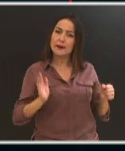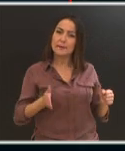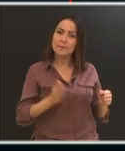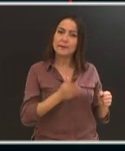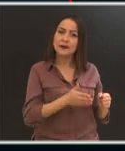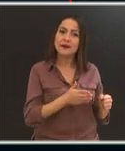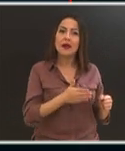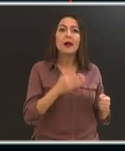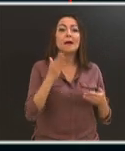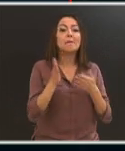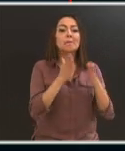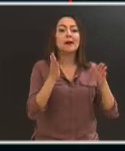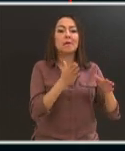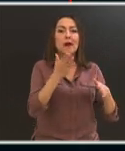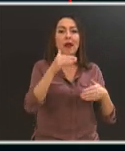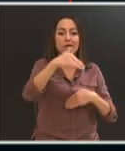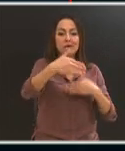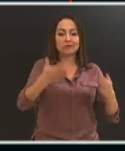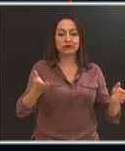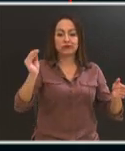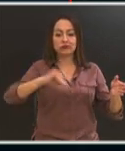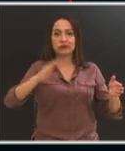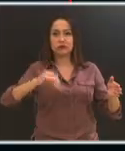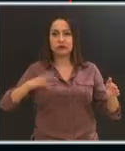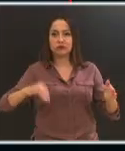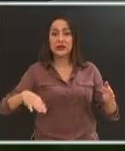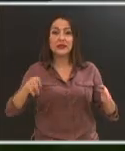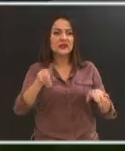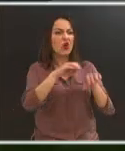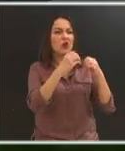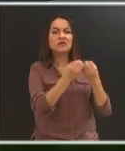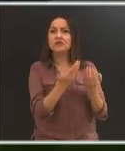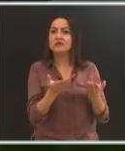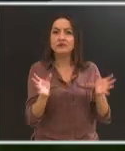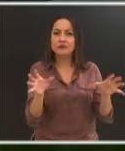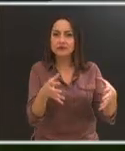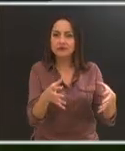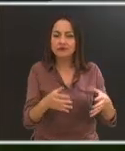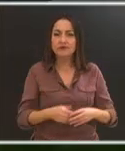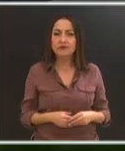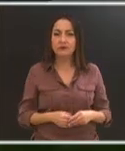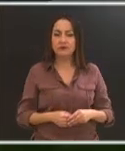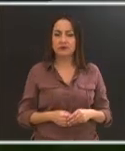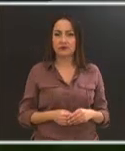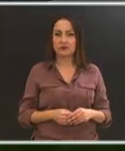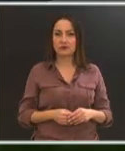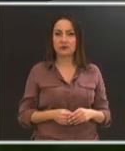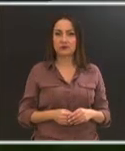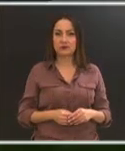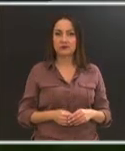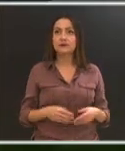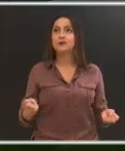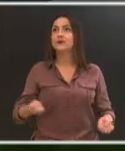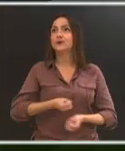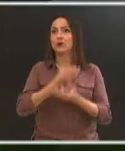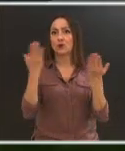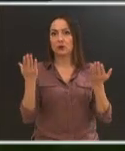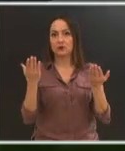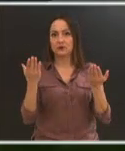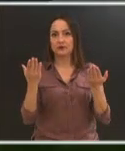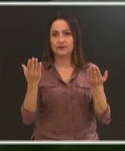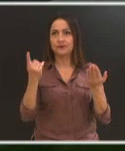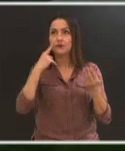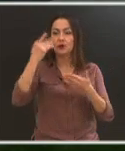donde preparaban los cargamentos. Esta organización lo que hacía era, evidentemente, exportar o